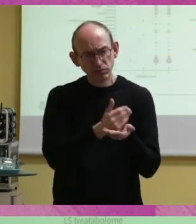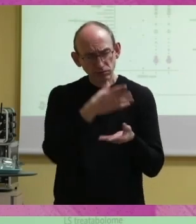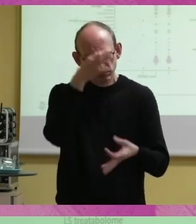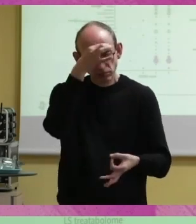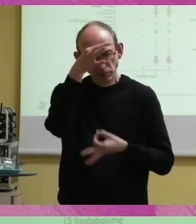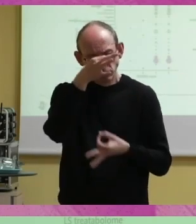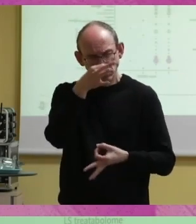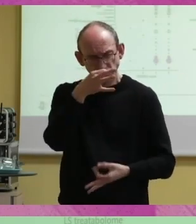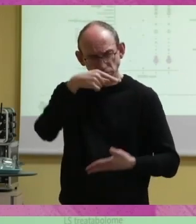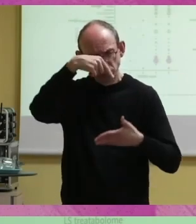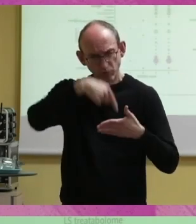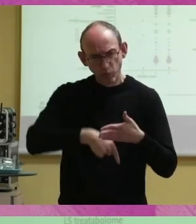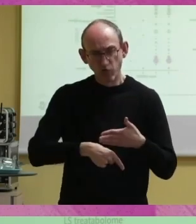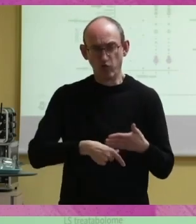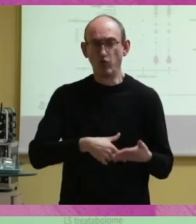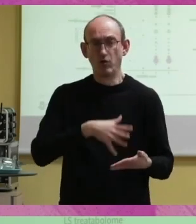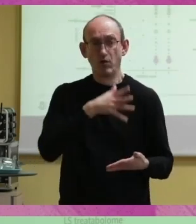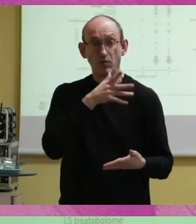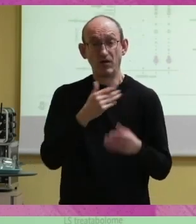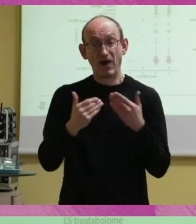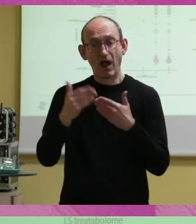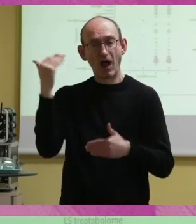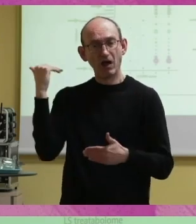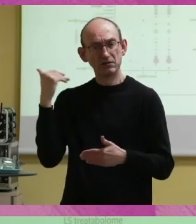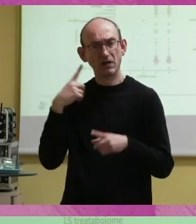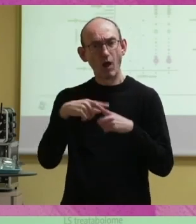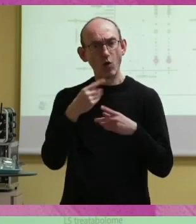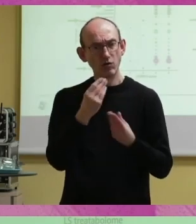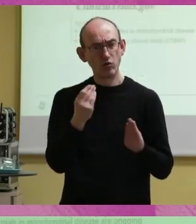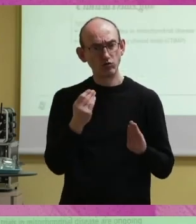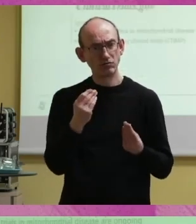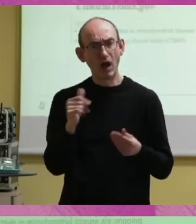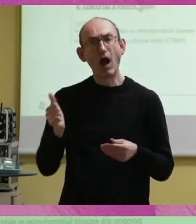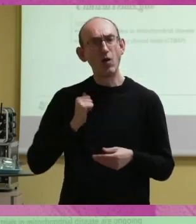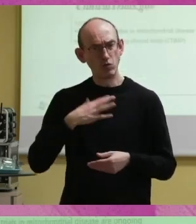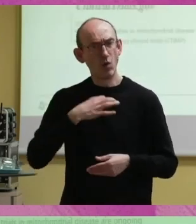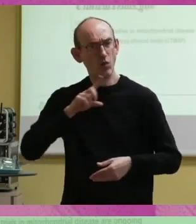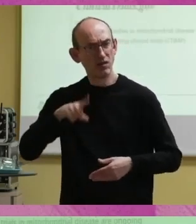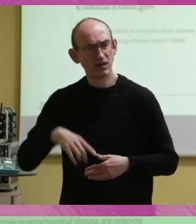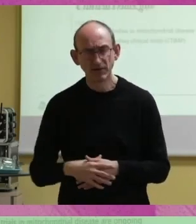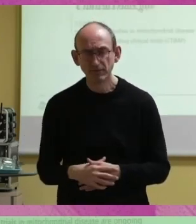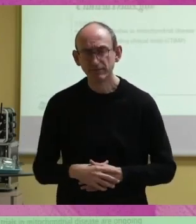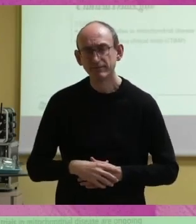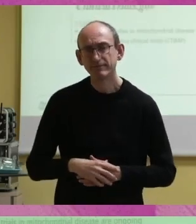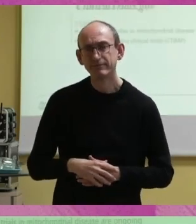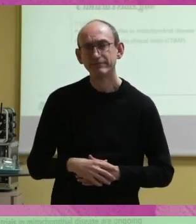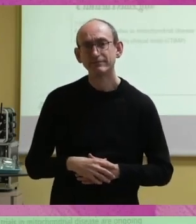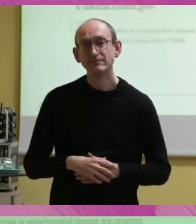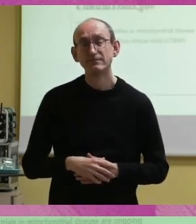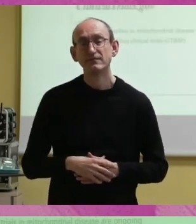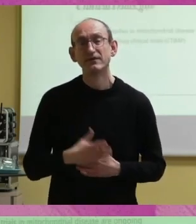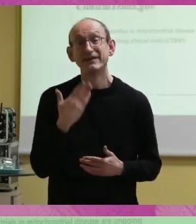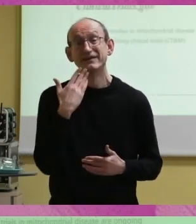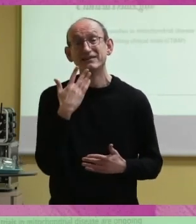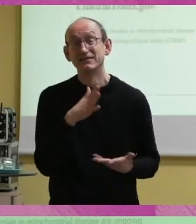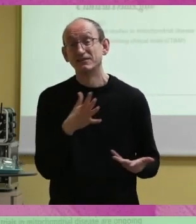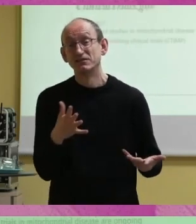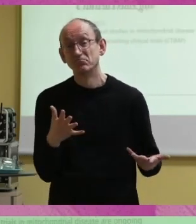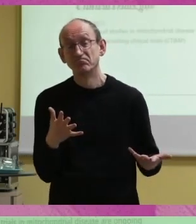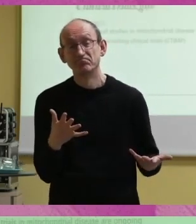rigurosa, ¿de acuerdo? Porque hay muchas cosas hechas, ¿no? Igual se pueden aprovechar. Si nunca necesitáis saber